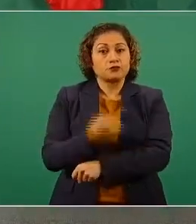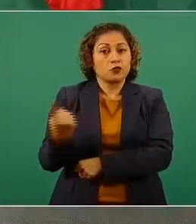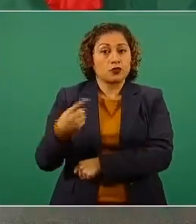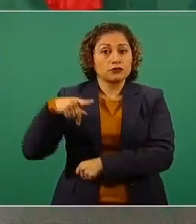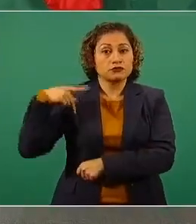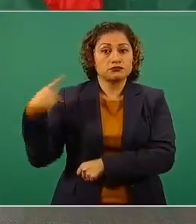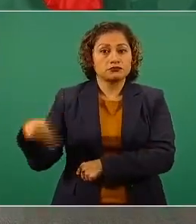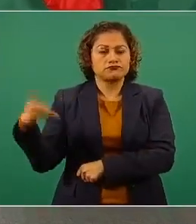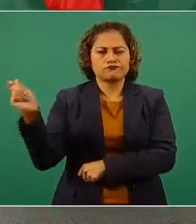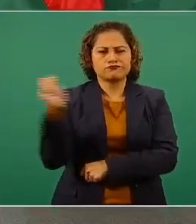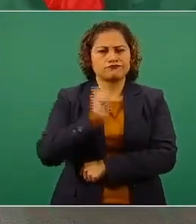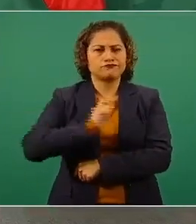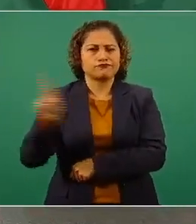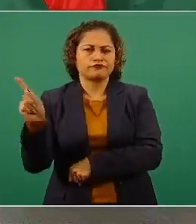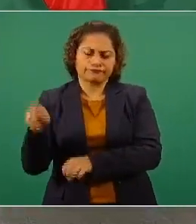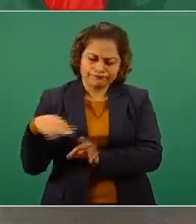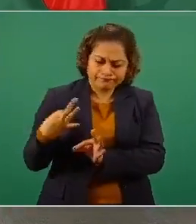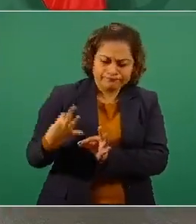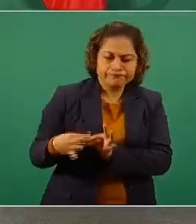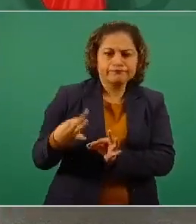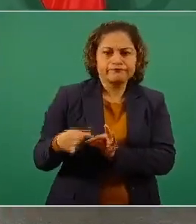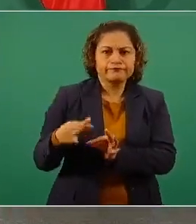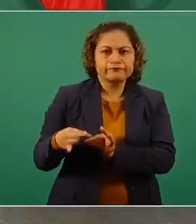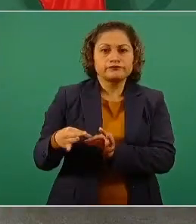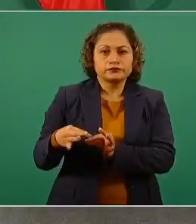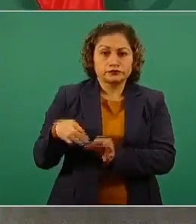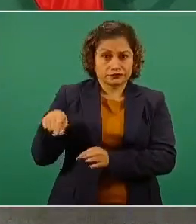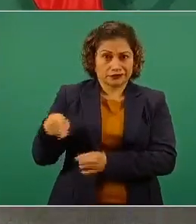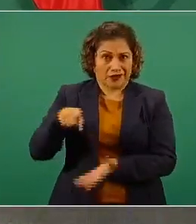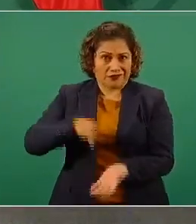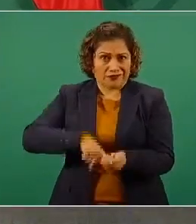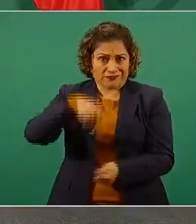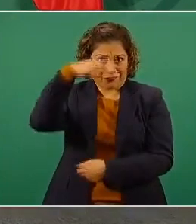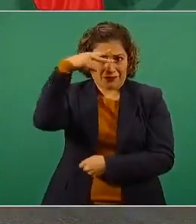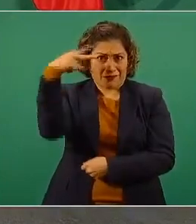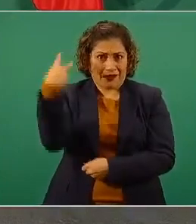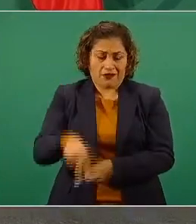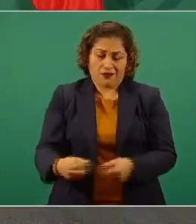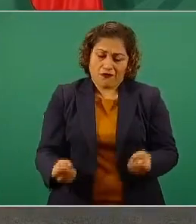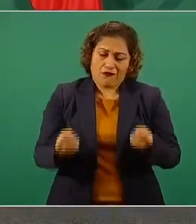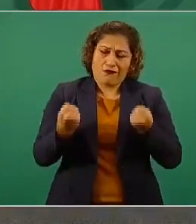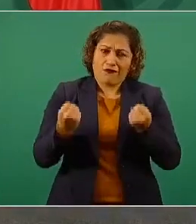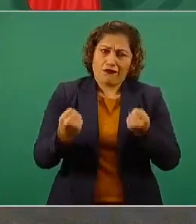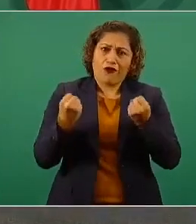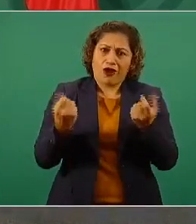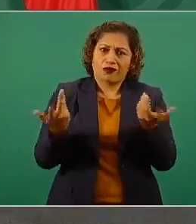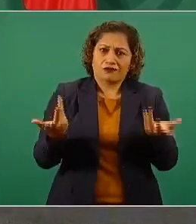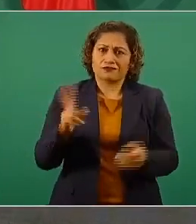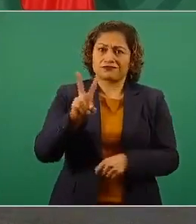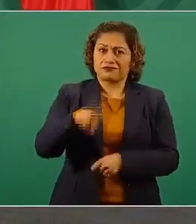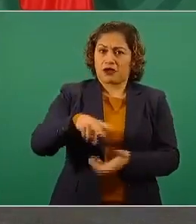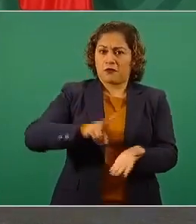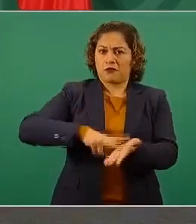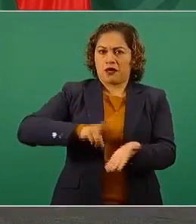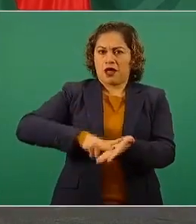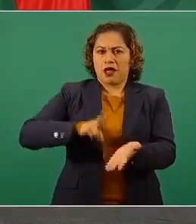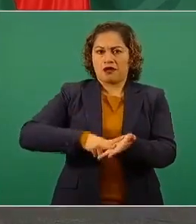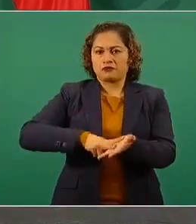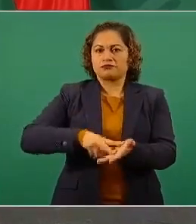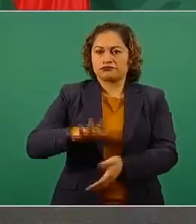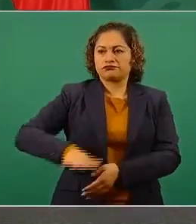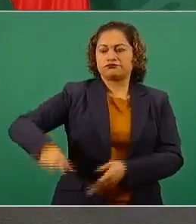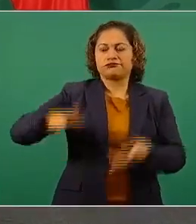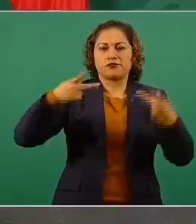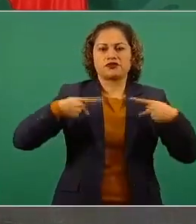que tenemos, la fortaleza que tenemos por nuestros trabajadores, por nuestro